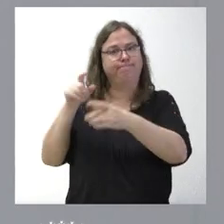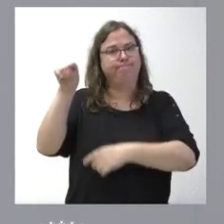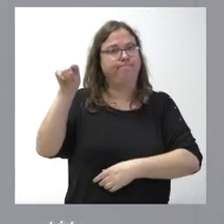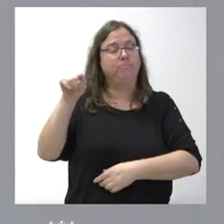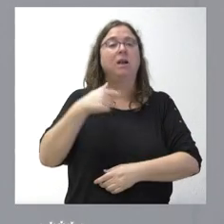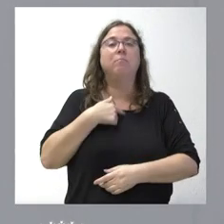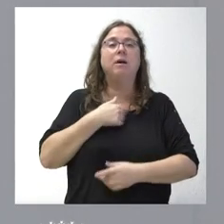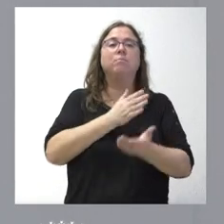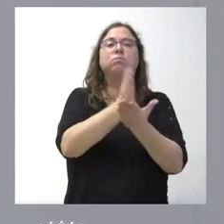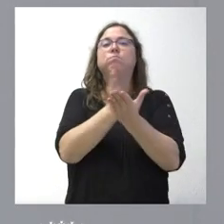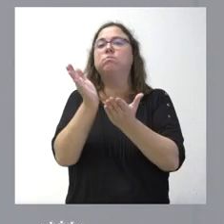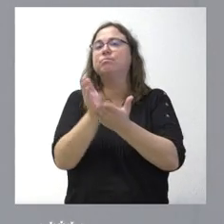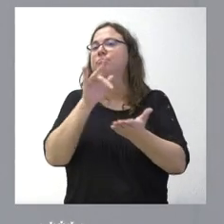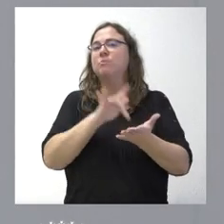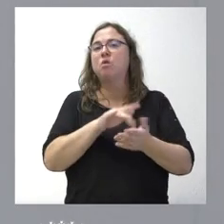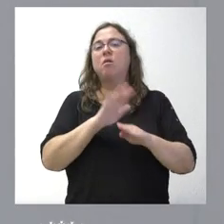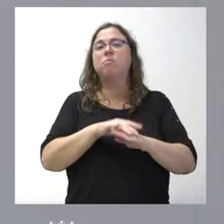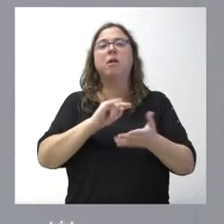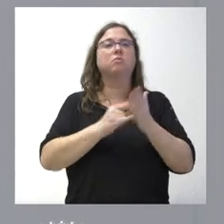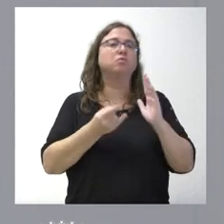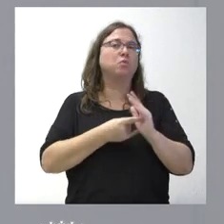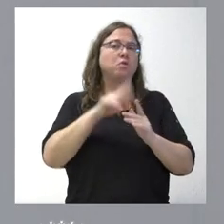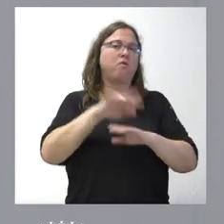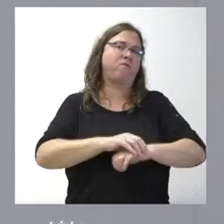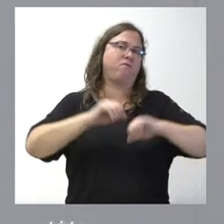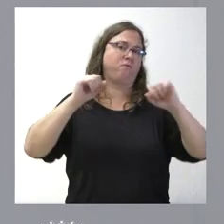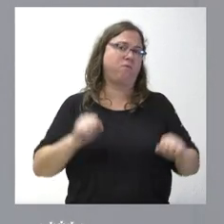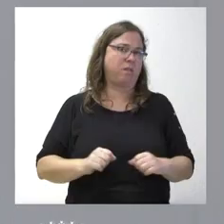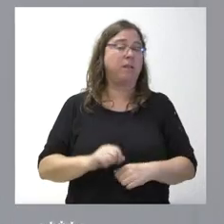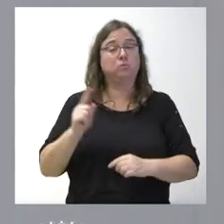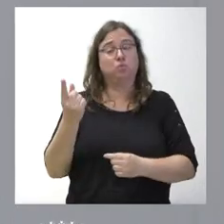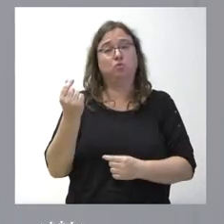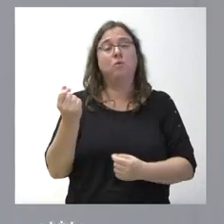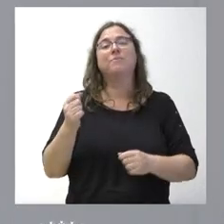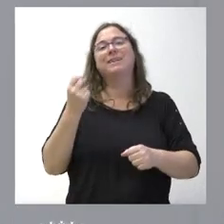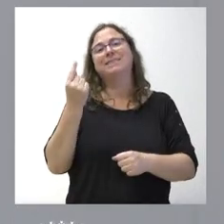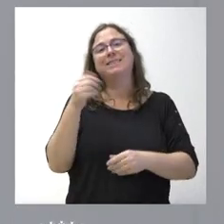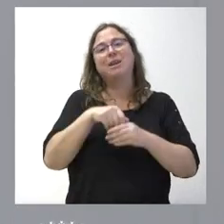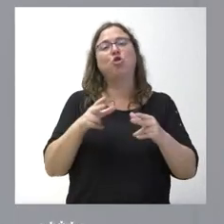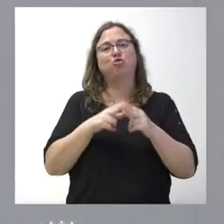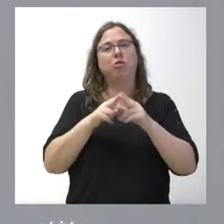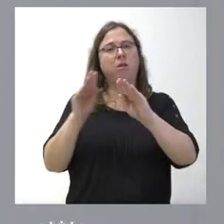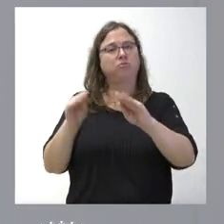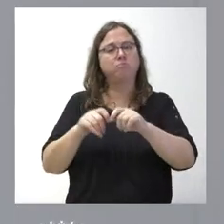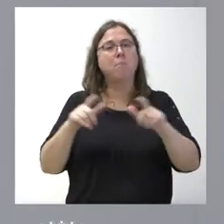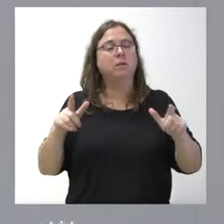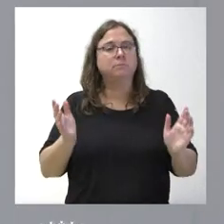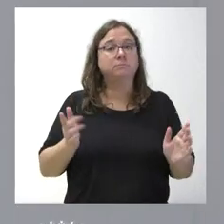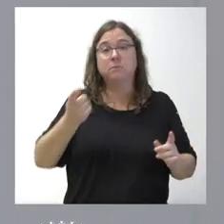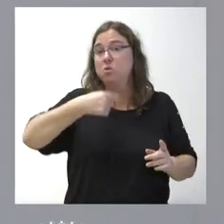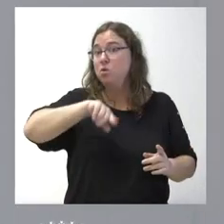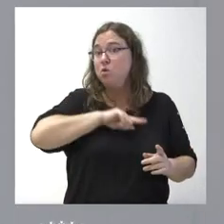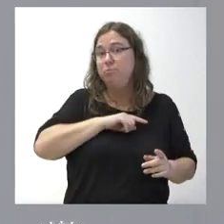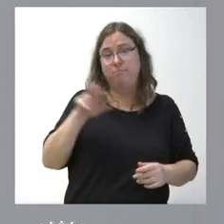las vías que tiene en este momento para resolver Y fortalecer el capital social que nosotros lógicamente lo que le puedo